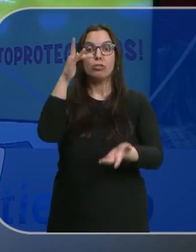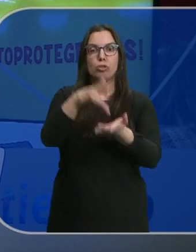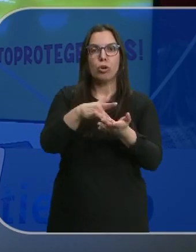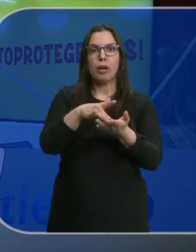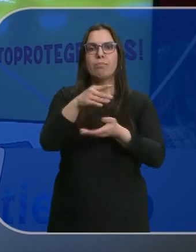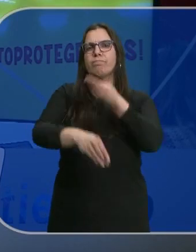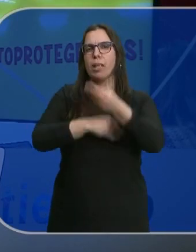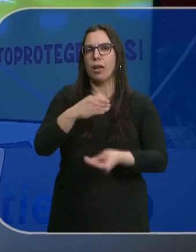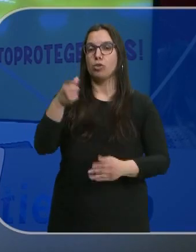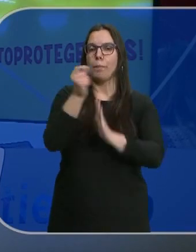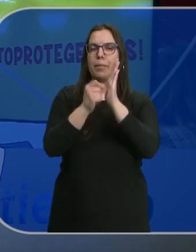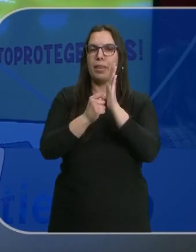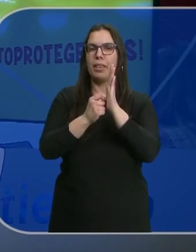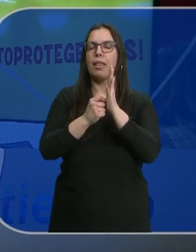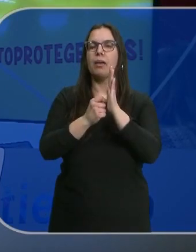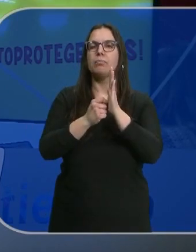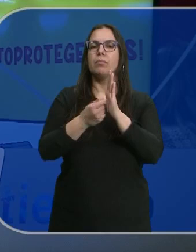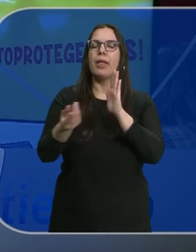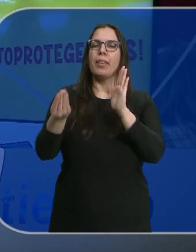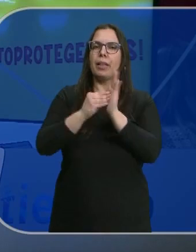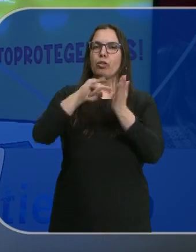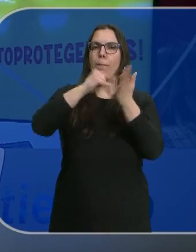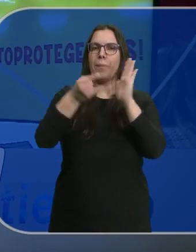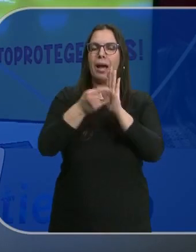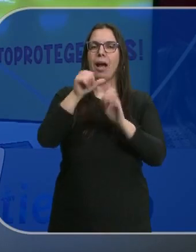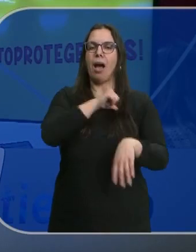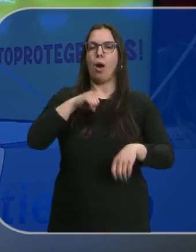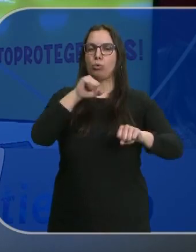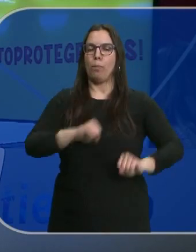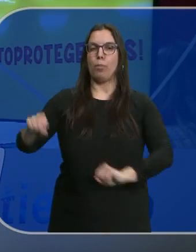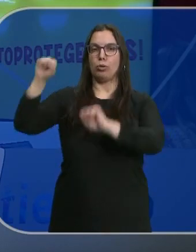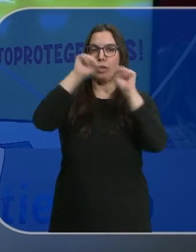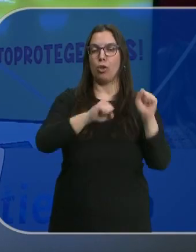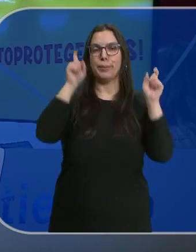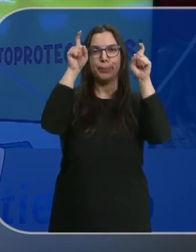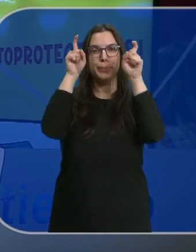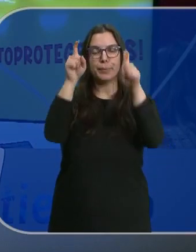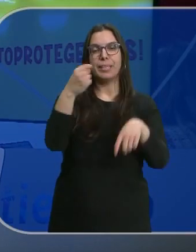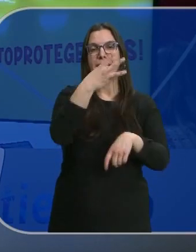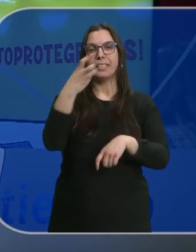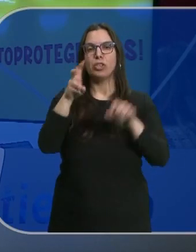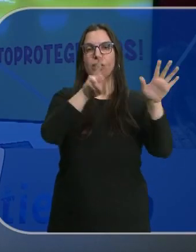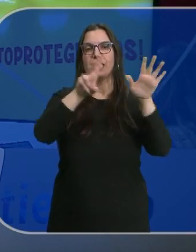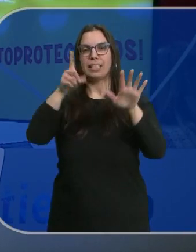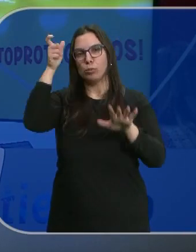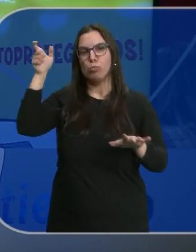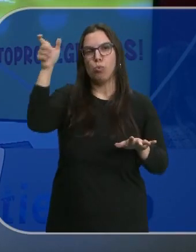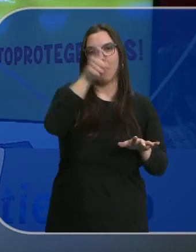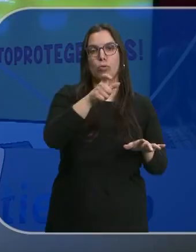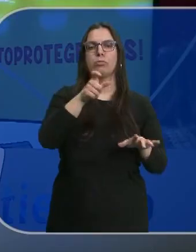Son medidas que forman parte del Plan de Autoprotección de Castilla y León. Se va a enseñar a la población de 376 municipios de la